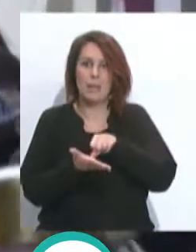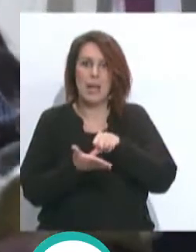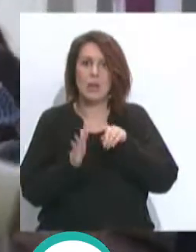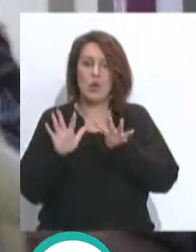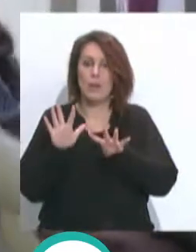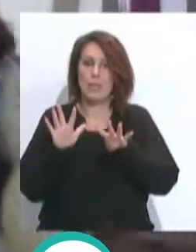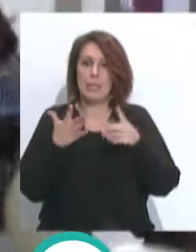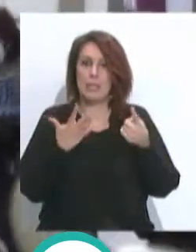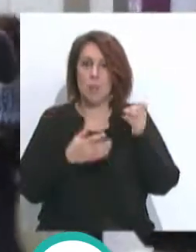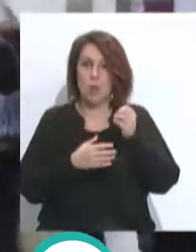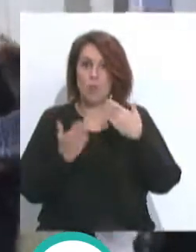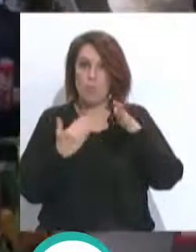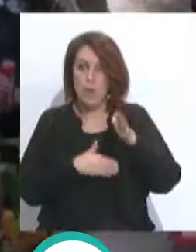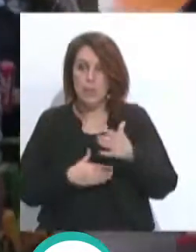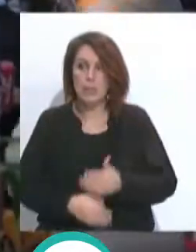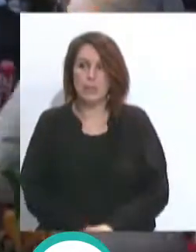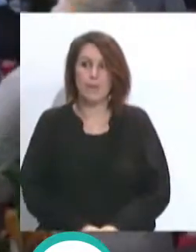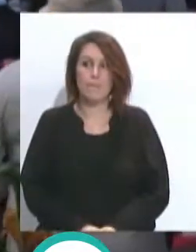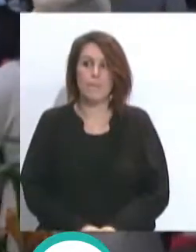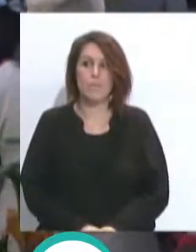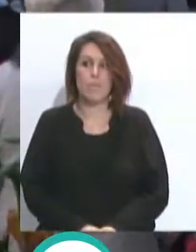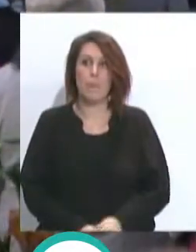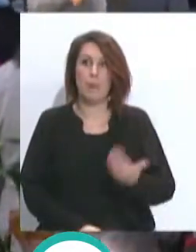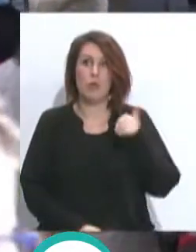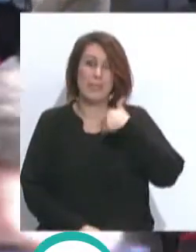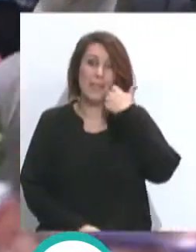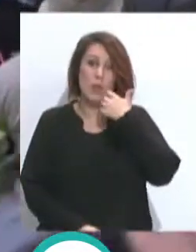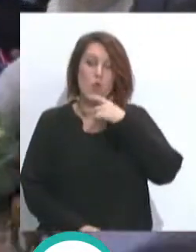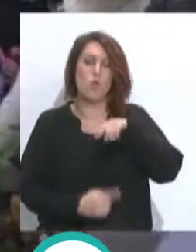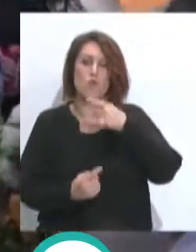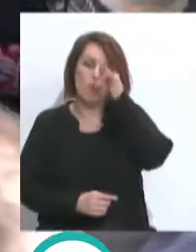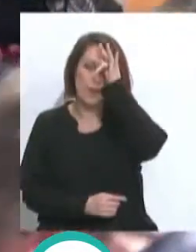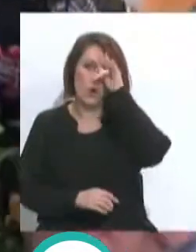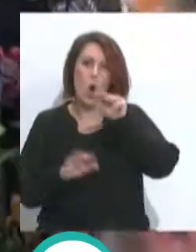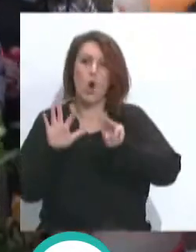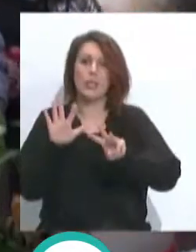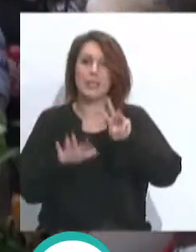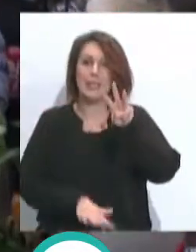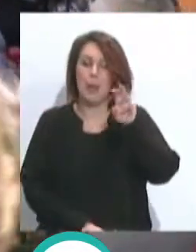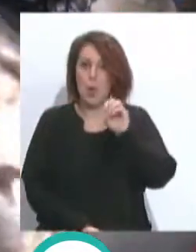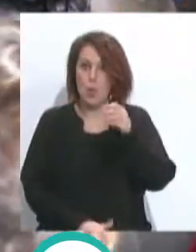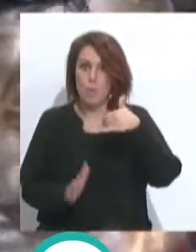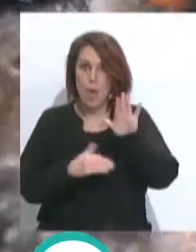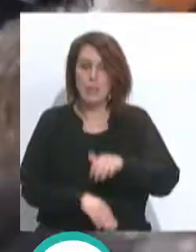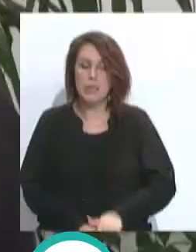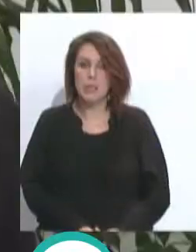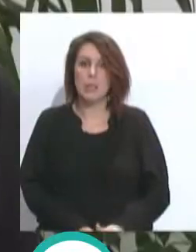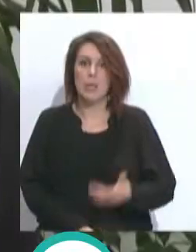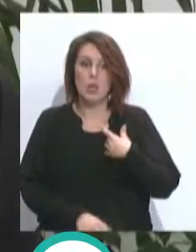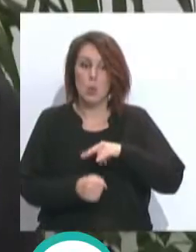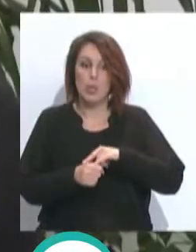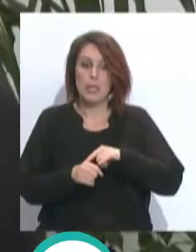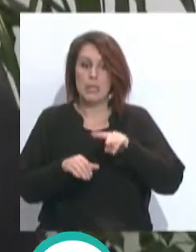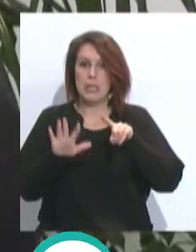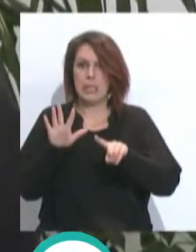superado el 96%, el sábado, el domingo se ha superado el 83%, y el lunes